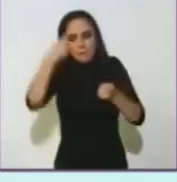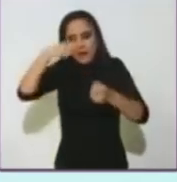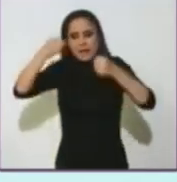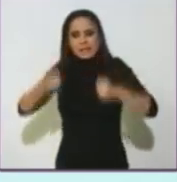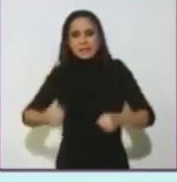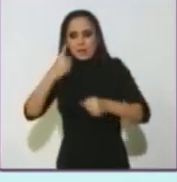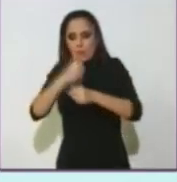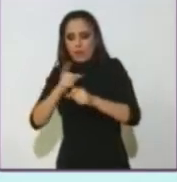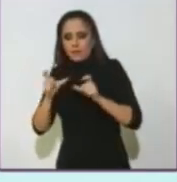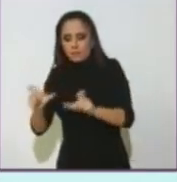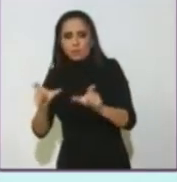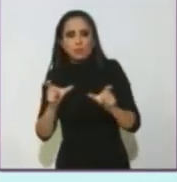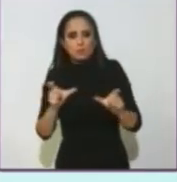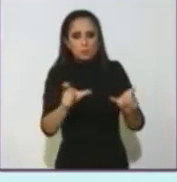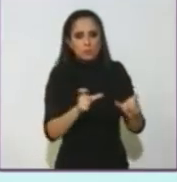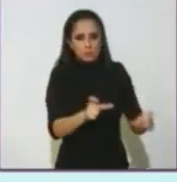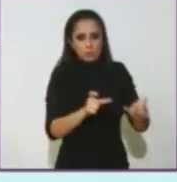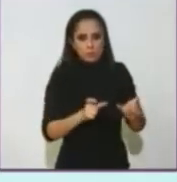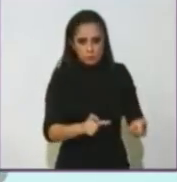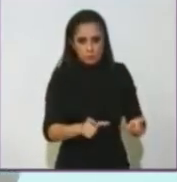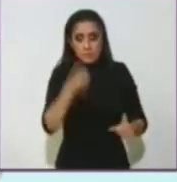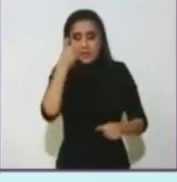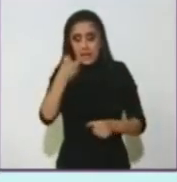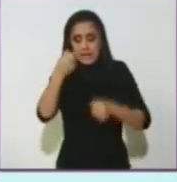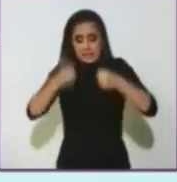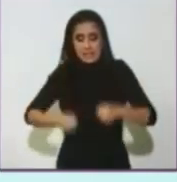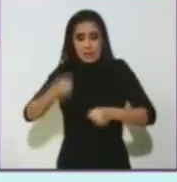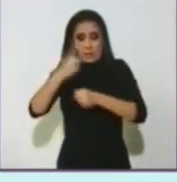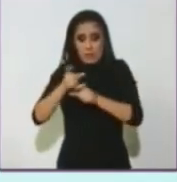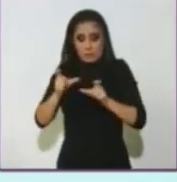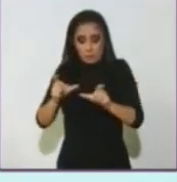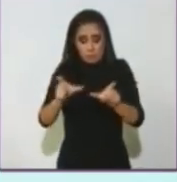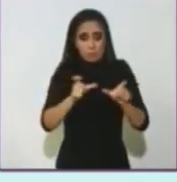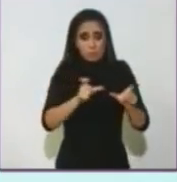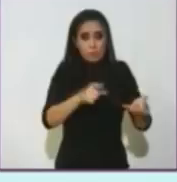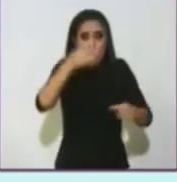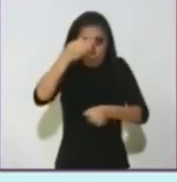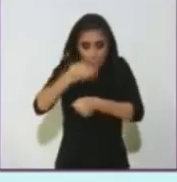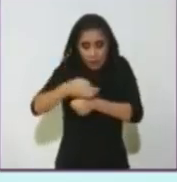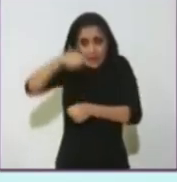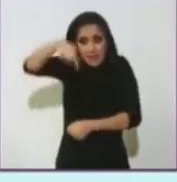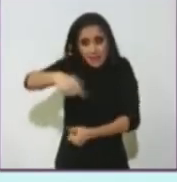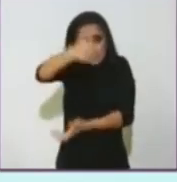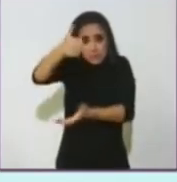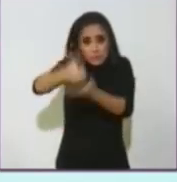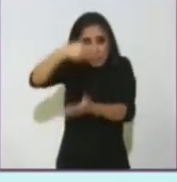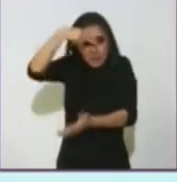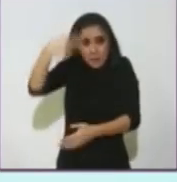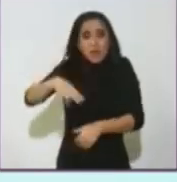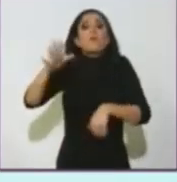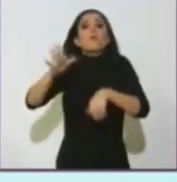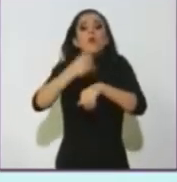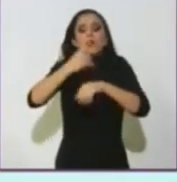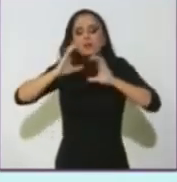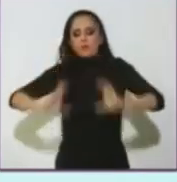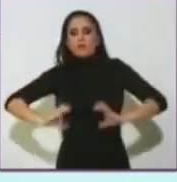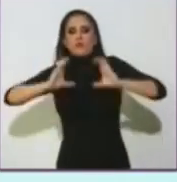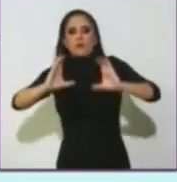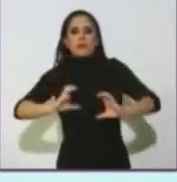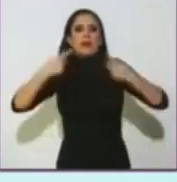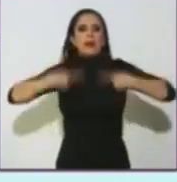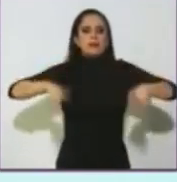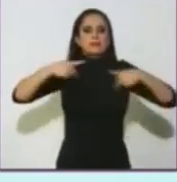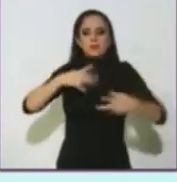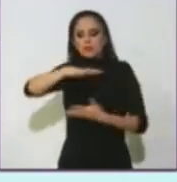la seguridad hoy en la ciudad de mexico es más bien por la prudencia de los ciudadanos más que los cuerpos